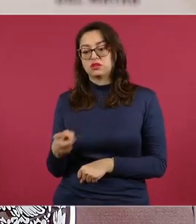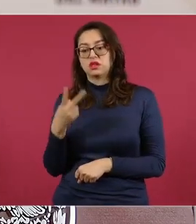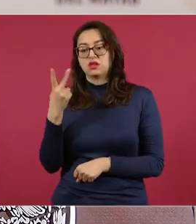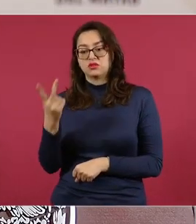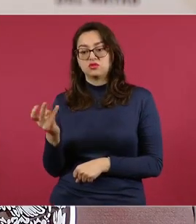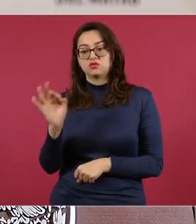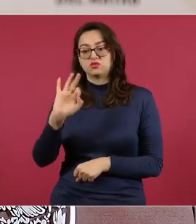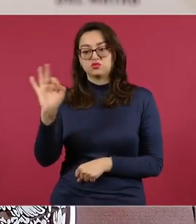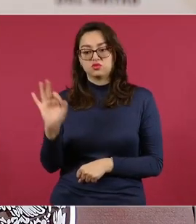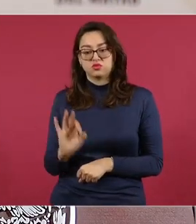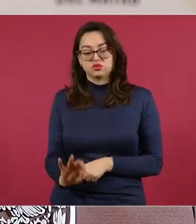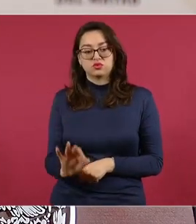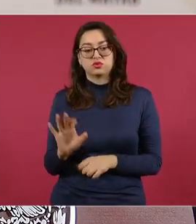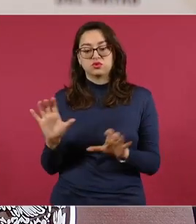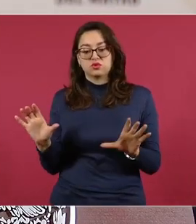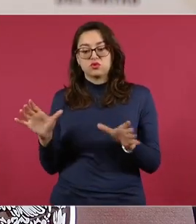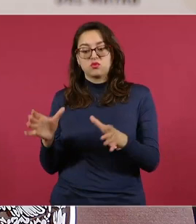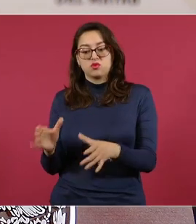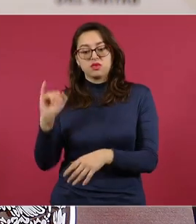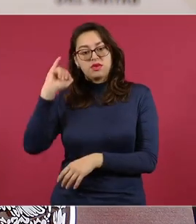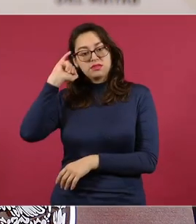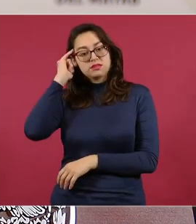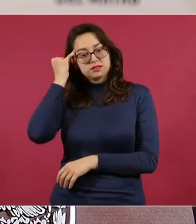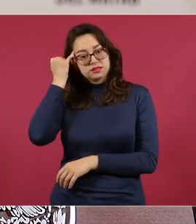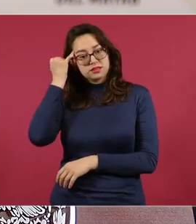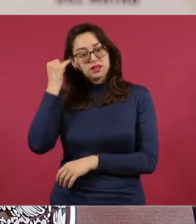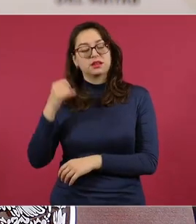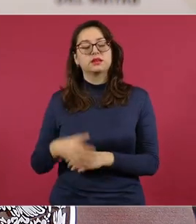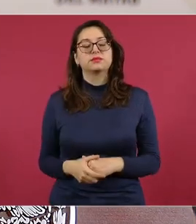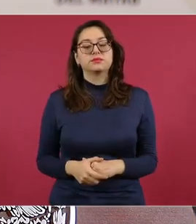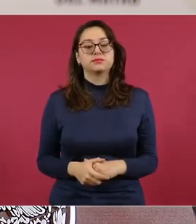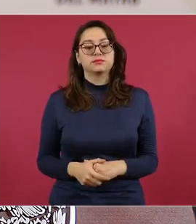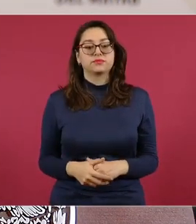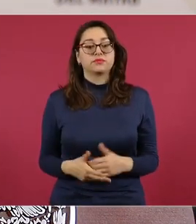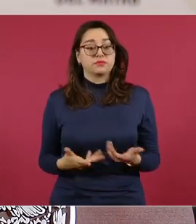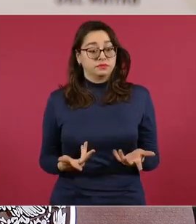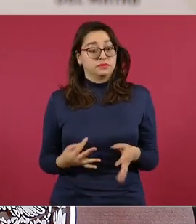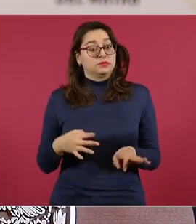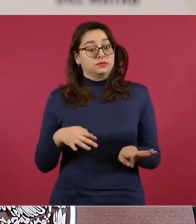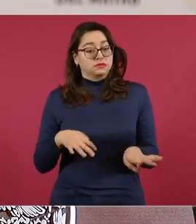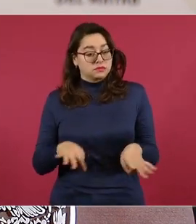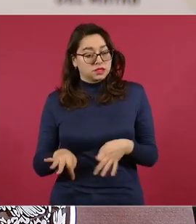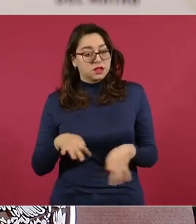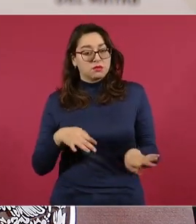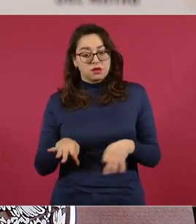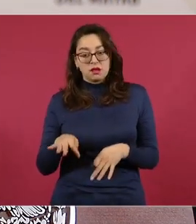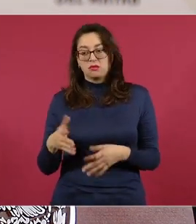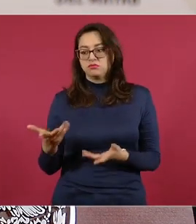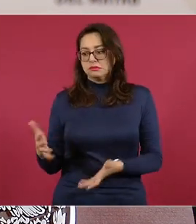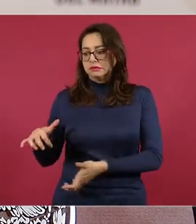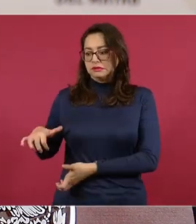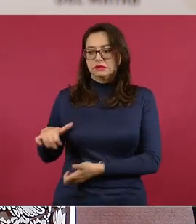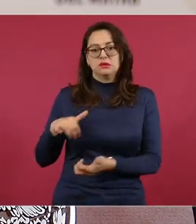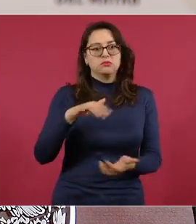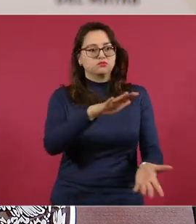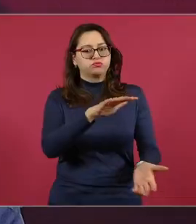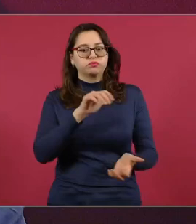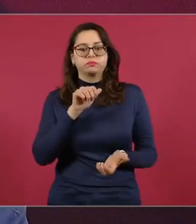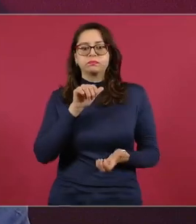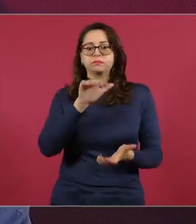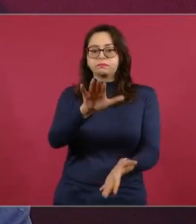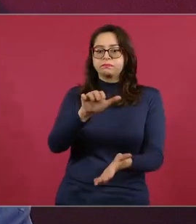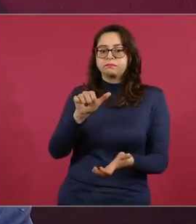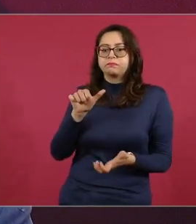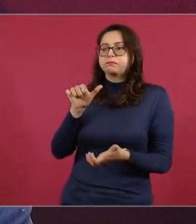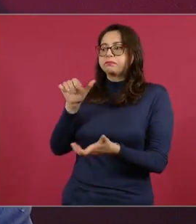agricultores de las comunidades indígenas. Para realizar esta labor en todo el territorio nacional, se